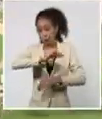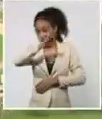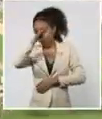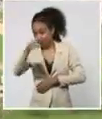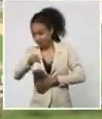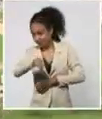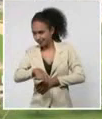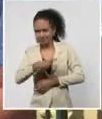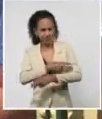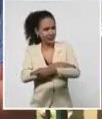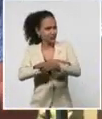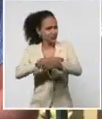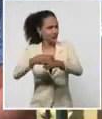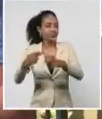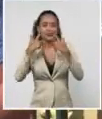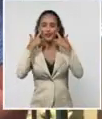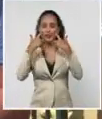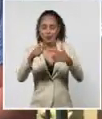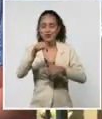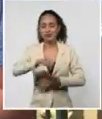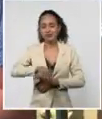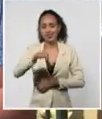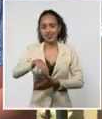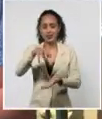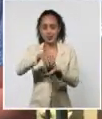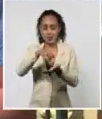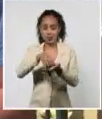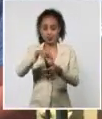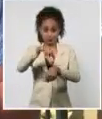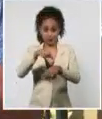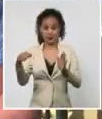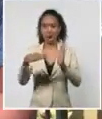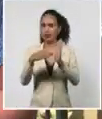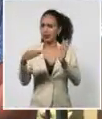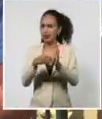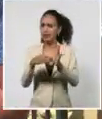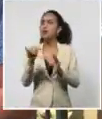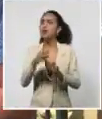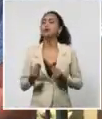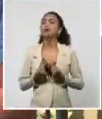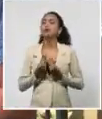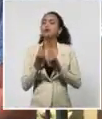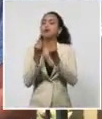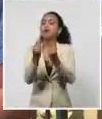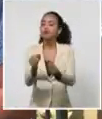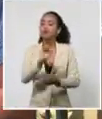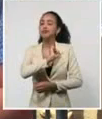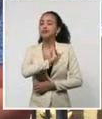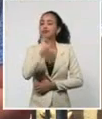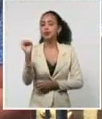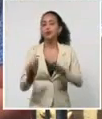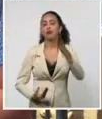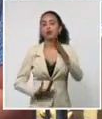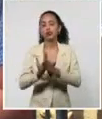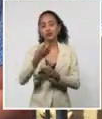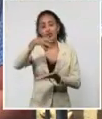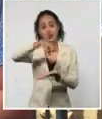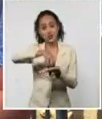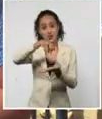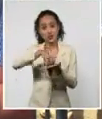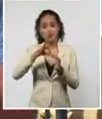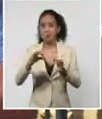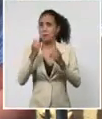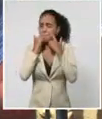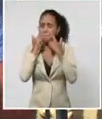también para esta ciudad. En horas de la tarde también va a estar sucediendo la entrega del premio Fundación de la Ciudad, una de las distinciones